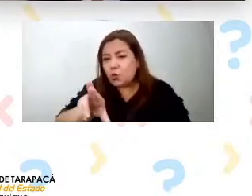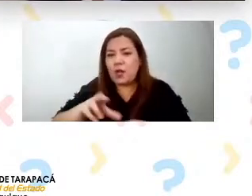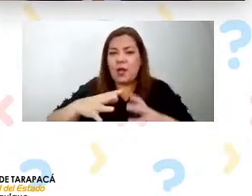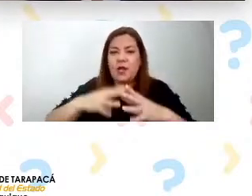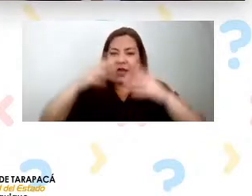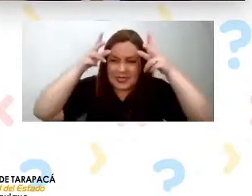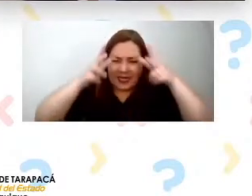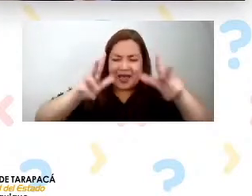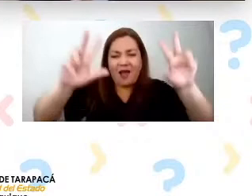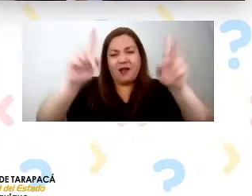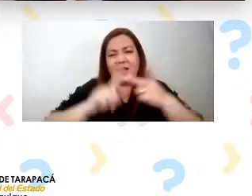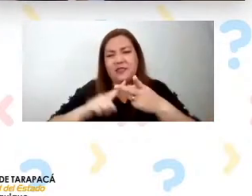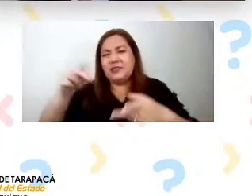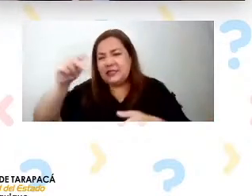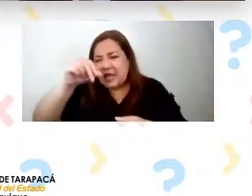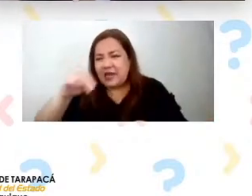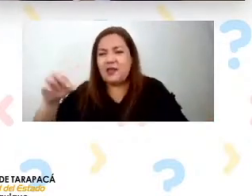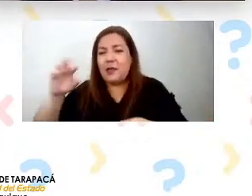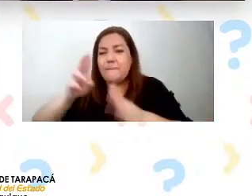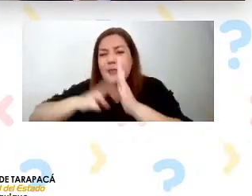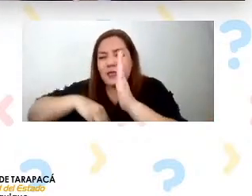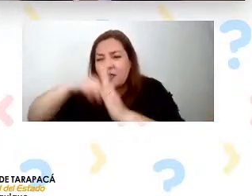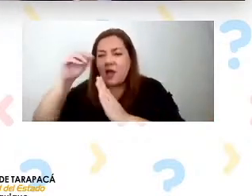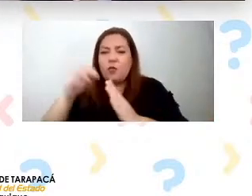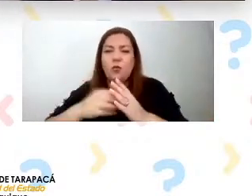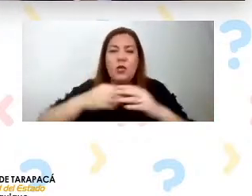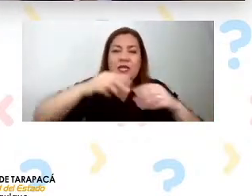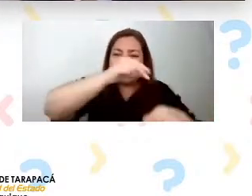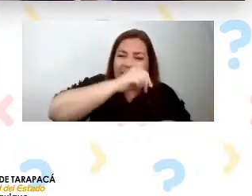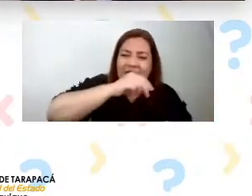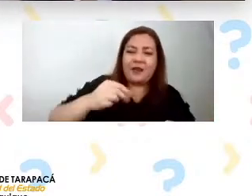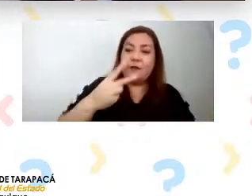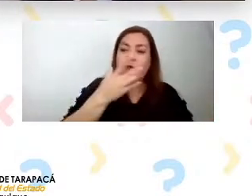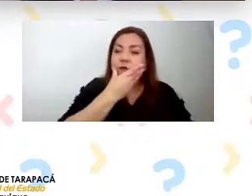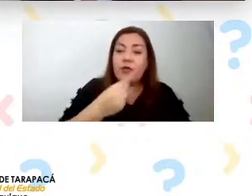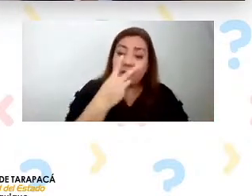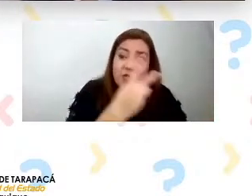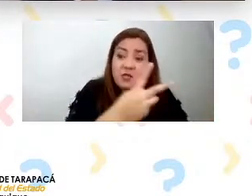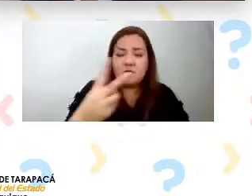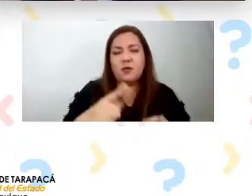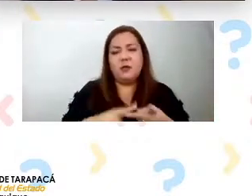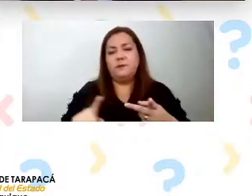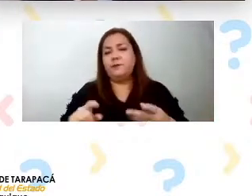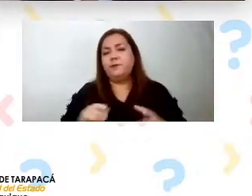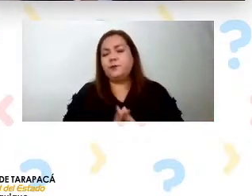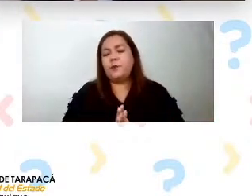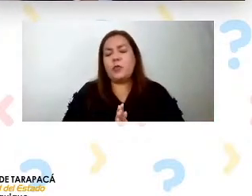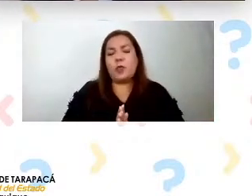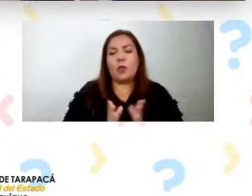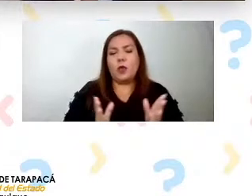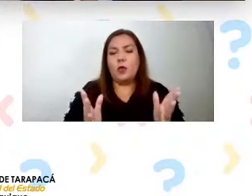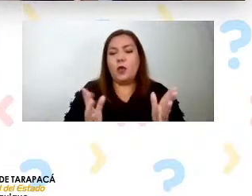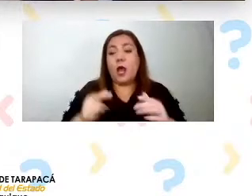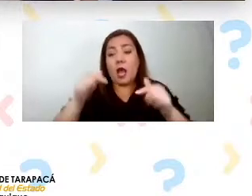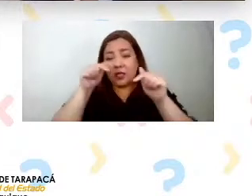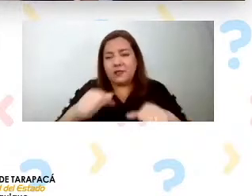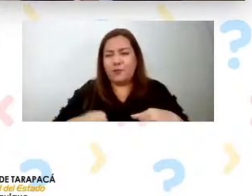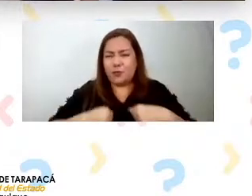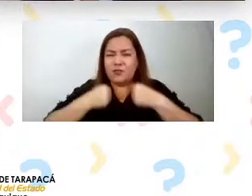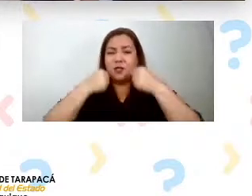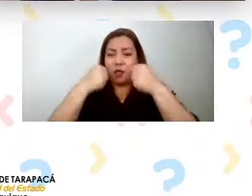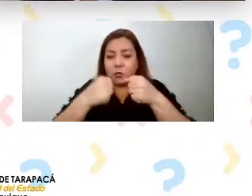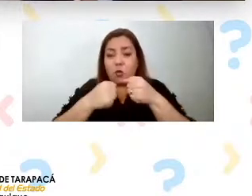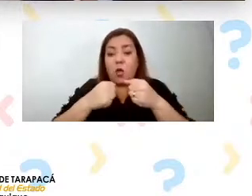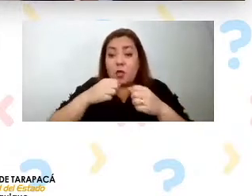Salar de Pintado, Salar Bellavista, el Salar de Sur Viejo. Fíjense así, aquí, ¿no es cierto?, estamos tratando de tomar muestras